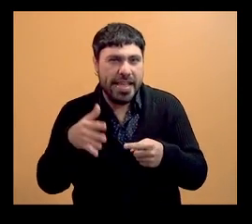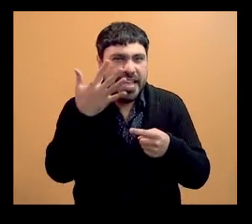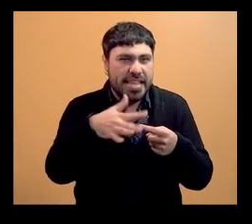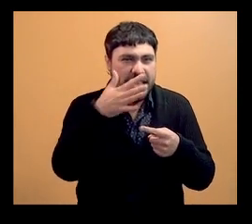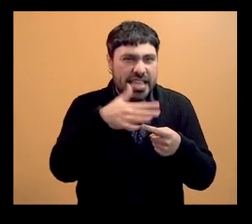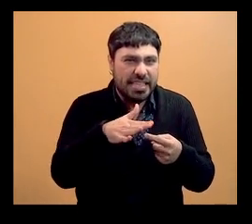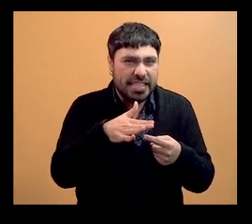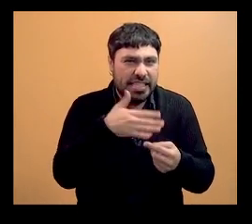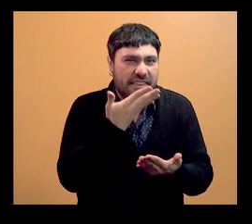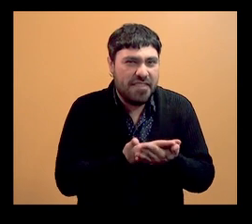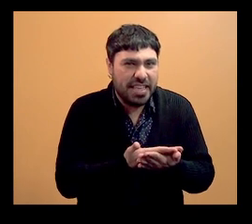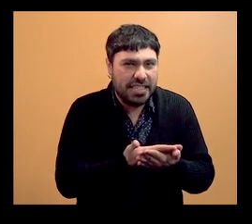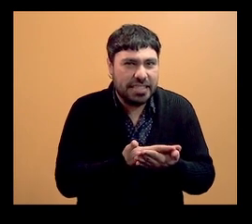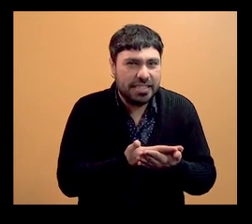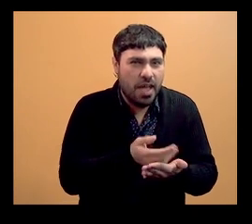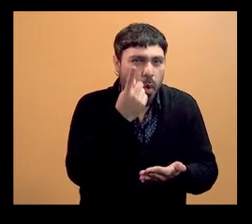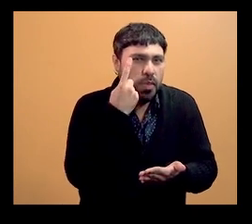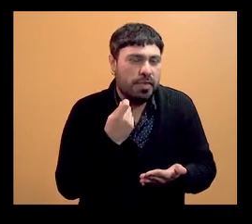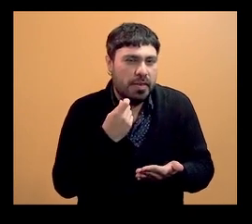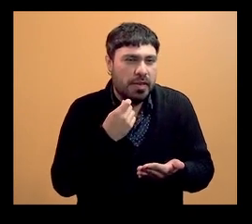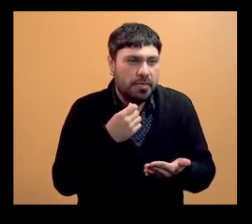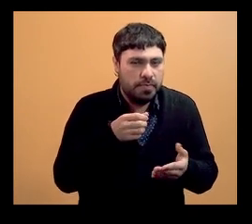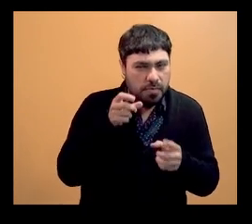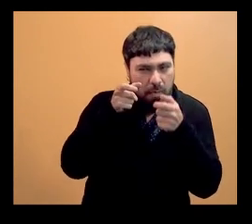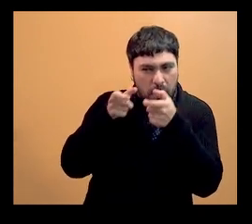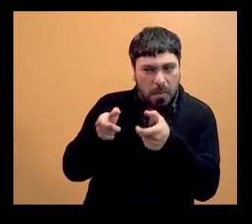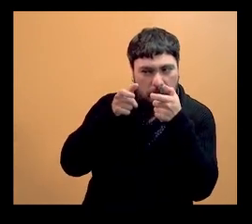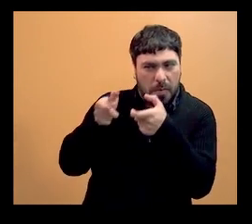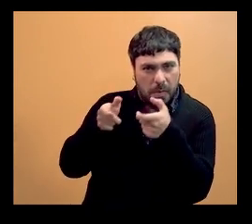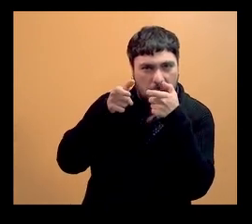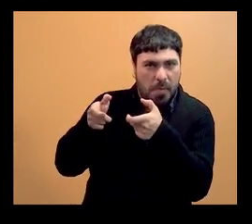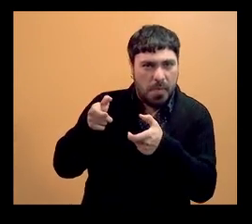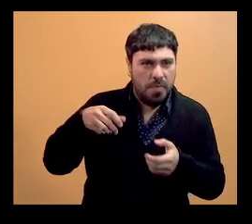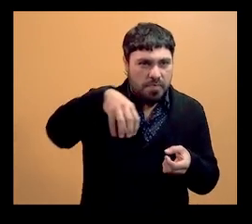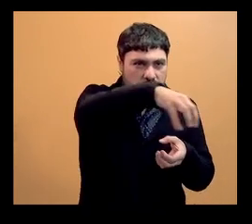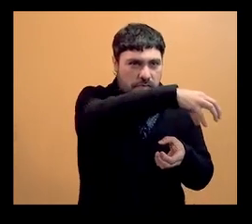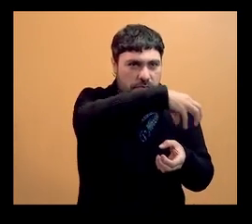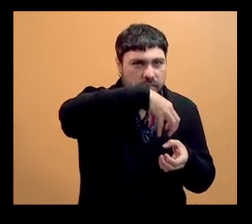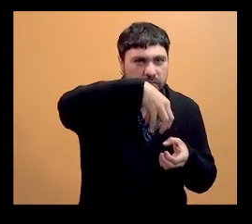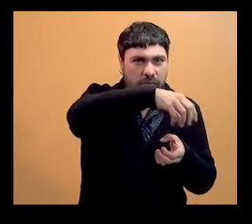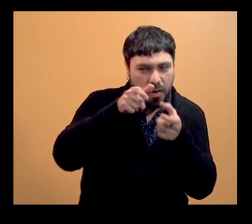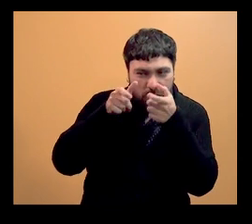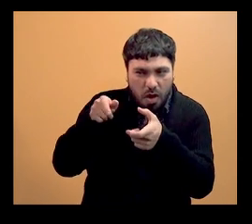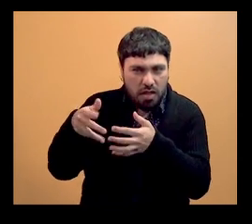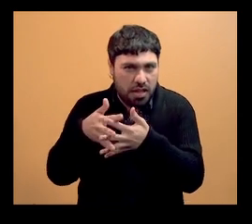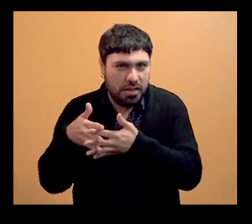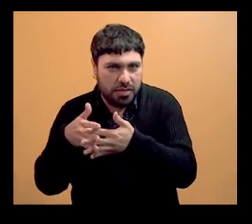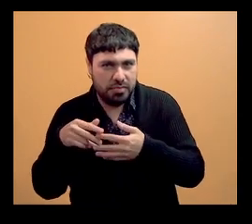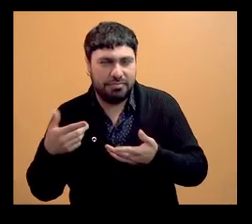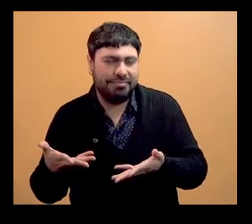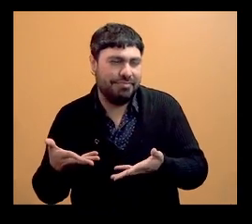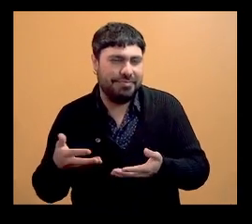que sentían los norteamericanos cuando los rusos tenían este tipo de hazañas,